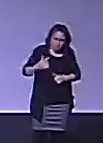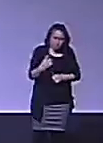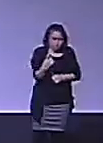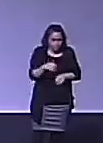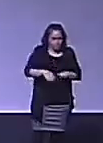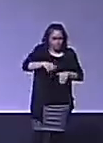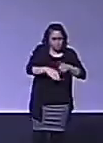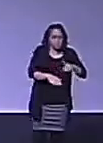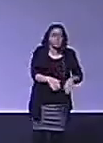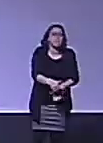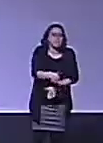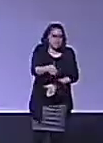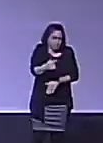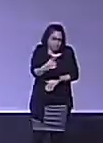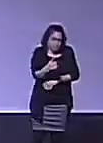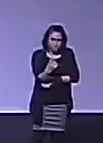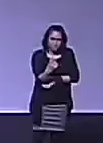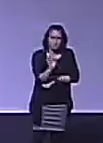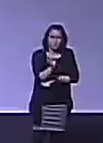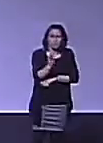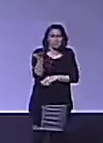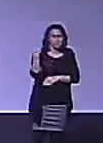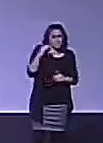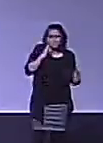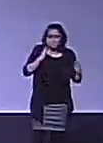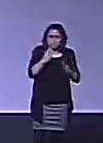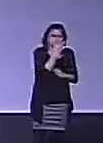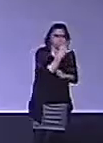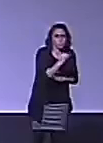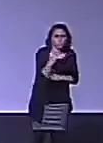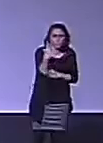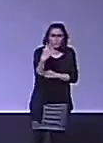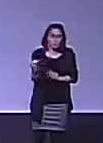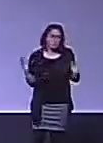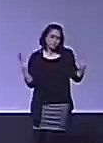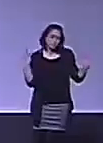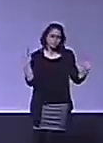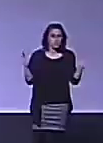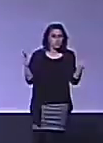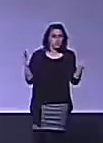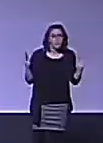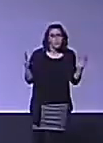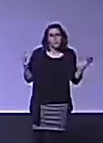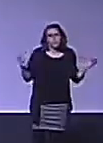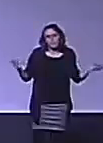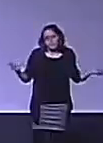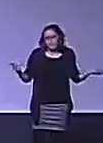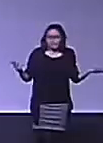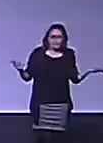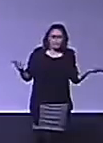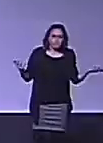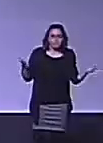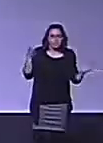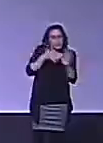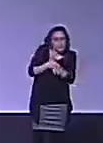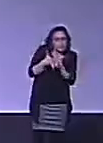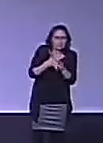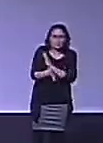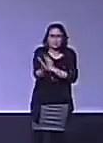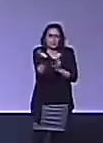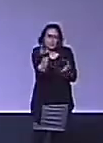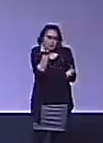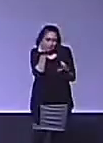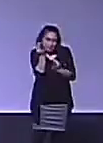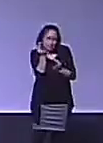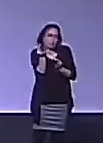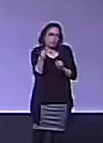años 40, en los años 50, en fin, no creo que tenga que explicar las condiciones,